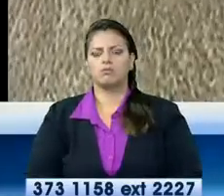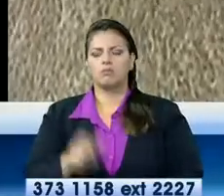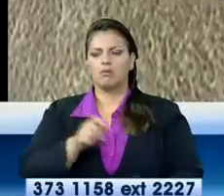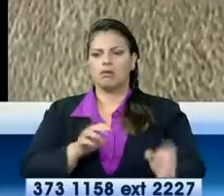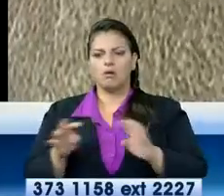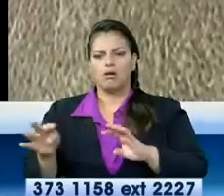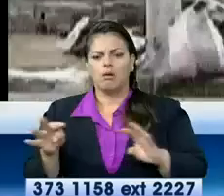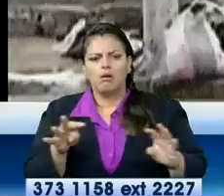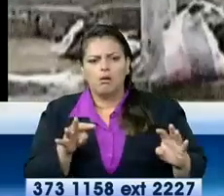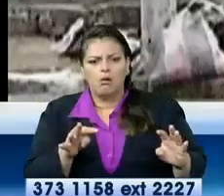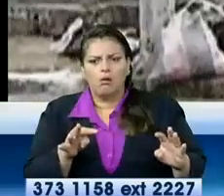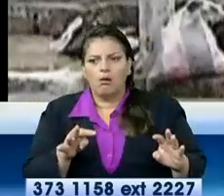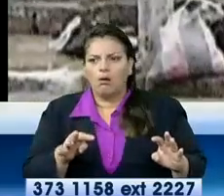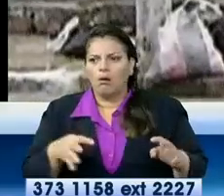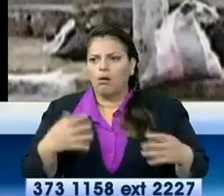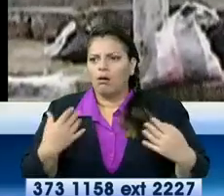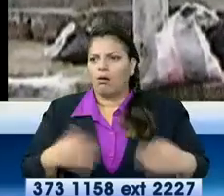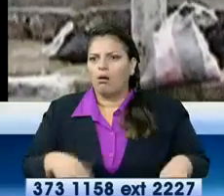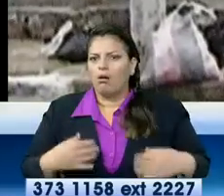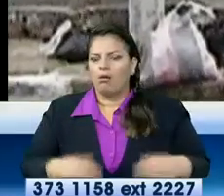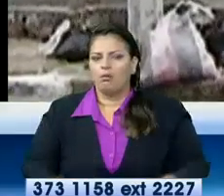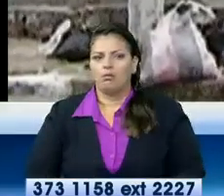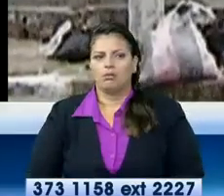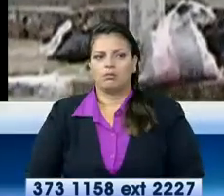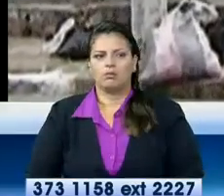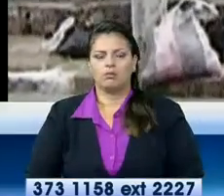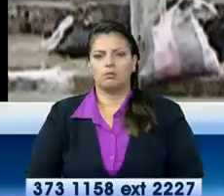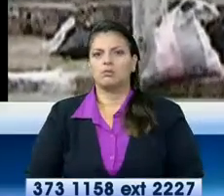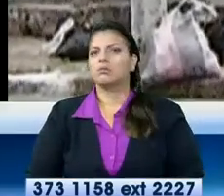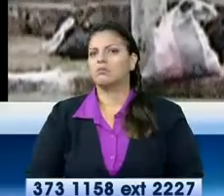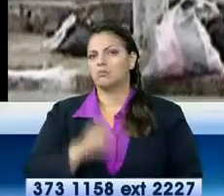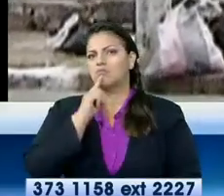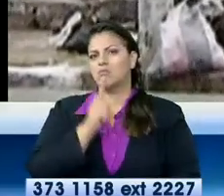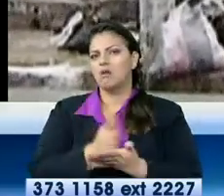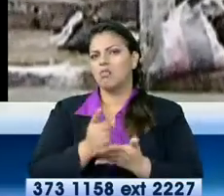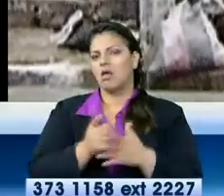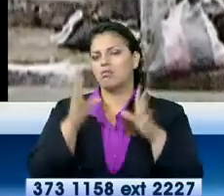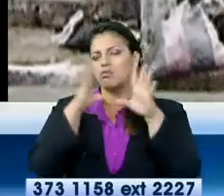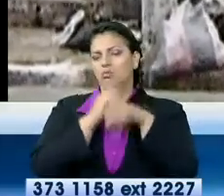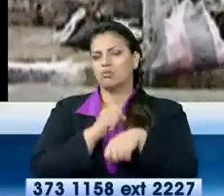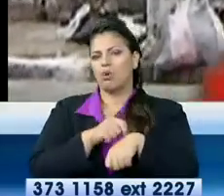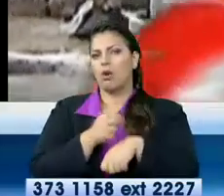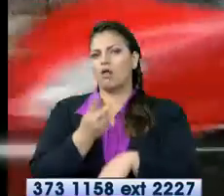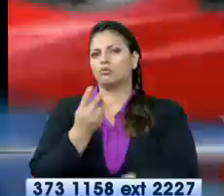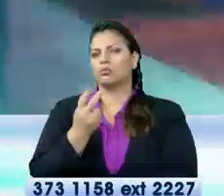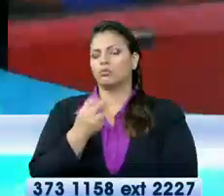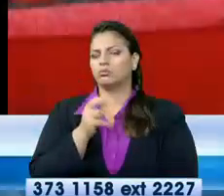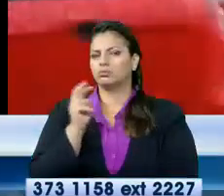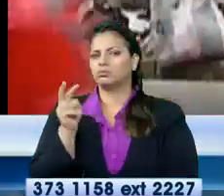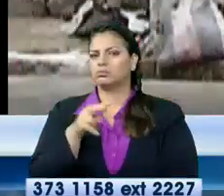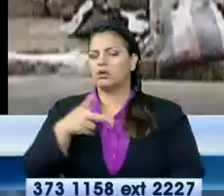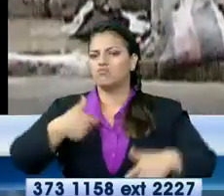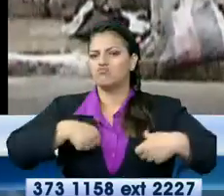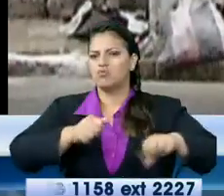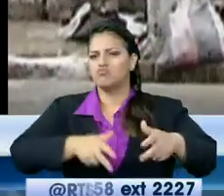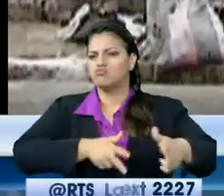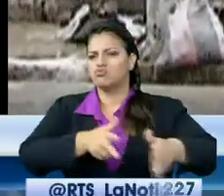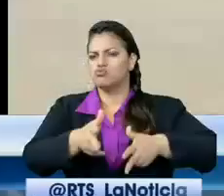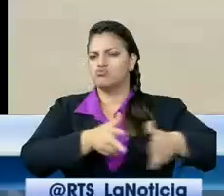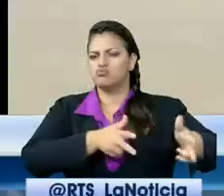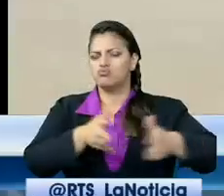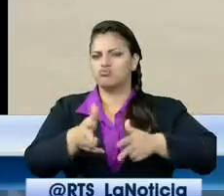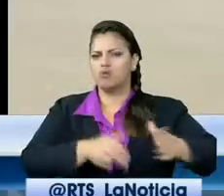la medianoche. Llegaron para acá, se metieron en contravía en la Venezuela, en la policía atrás, y se dieron balacera con la policía